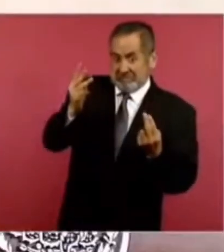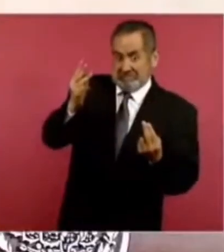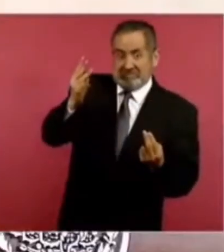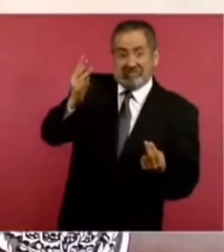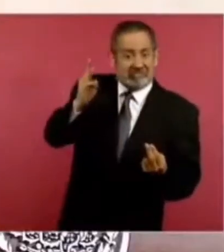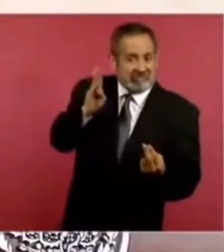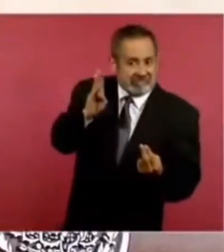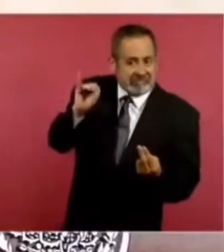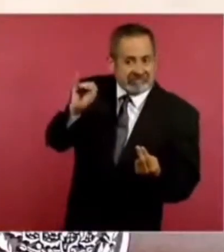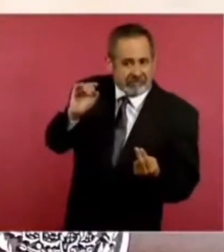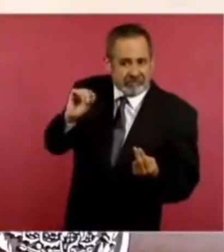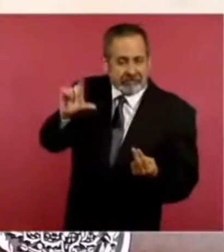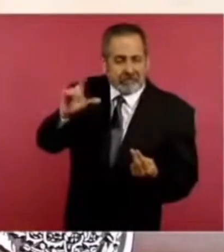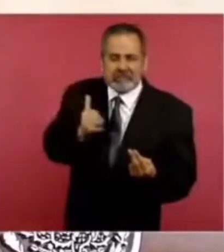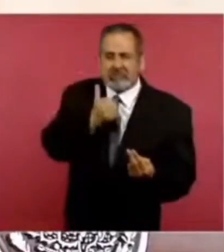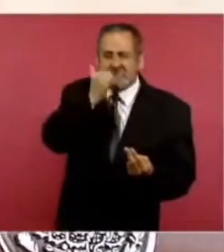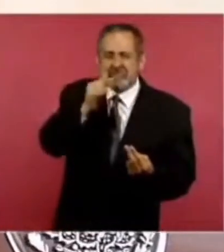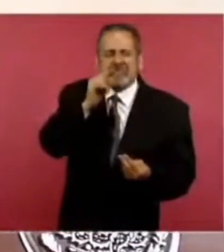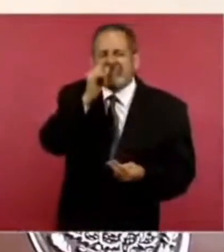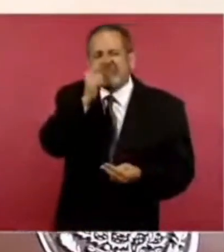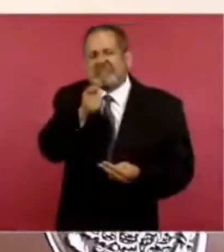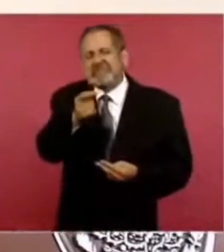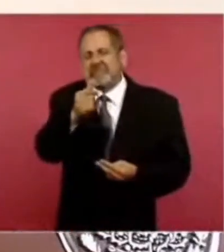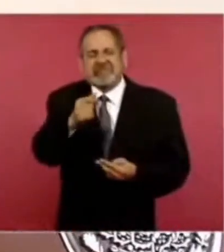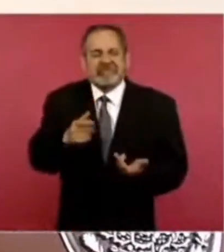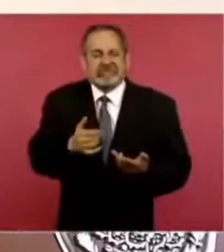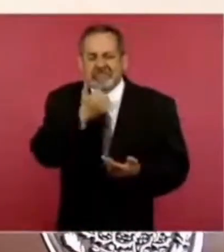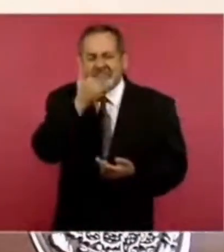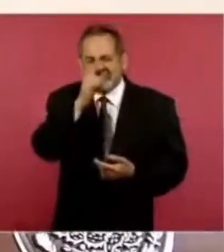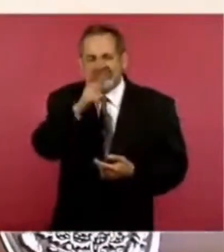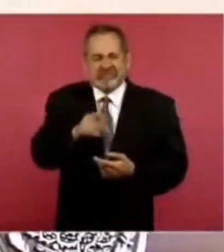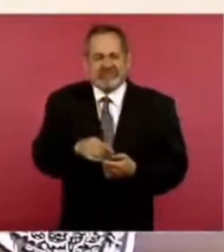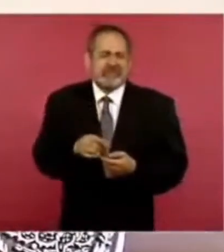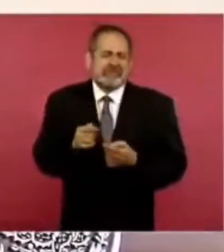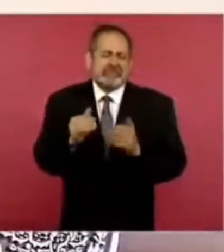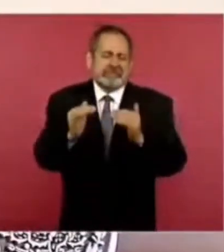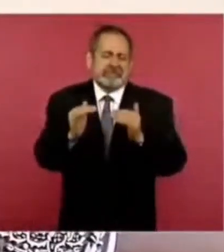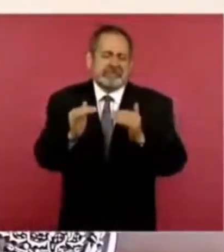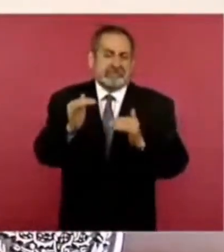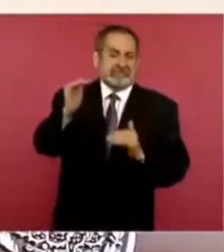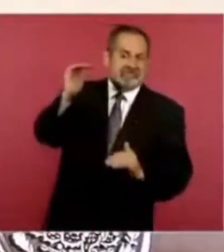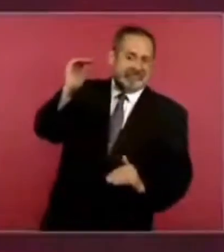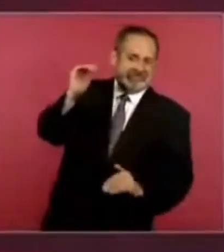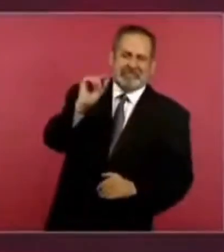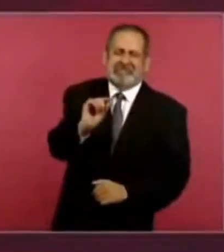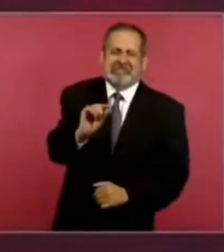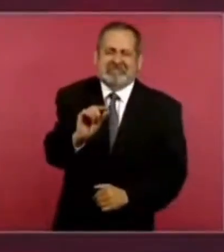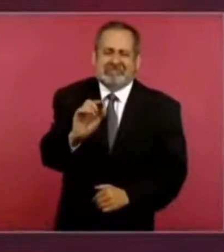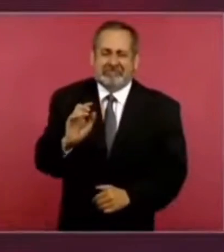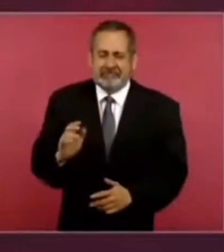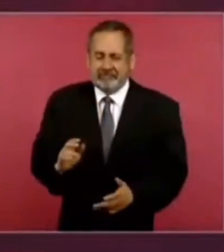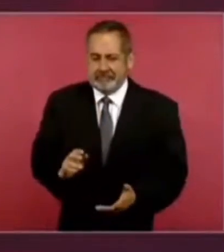que iba a costar el rescate 125,000 millones de